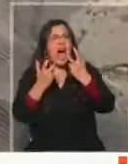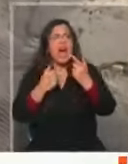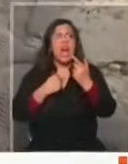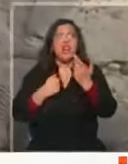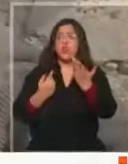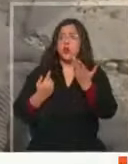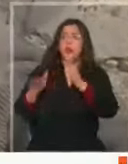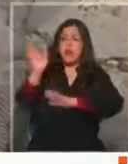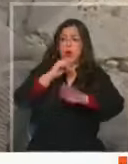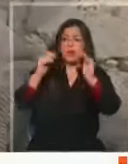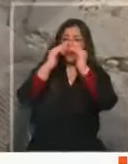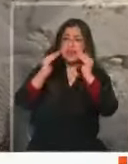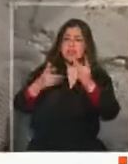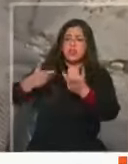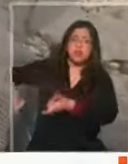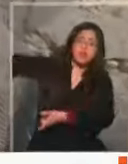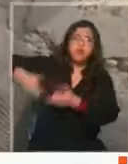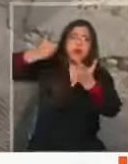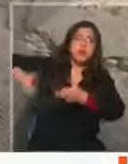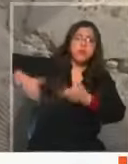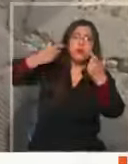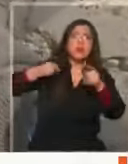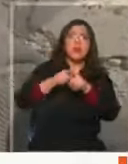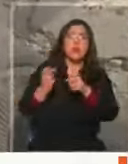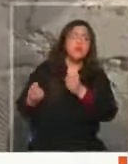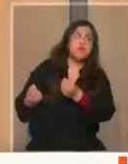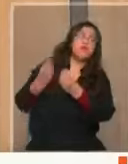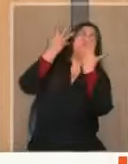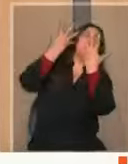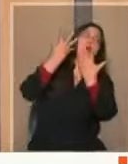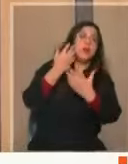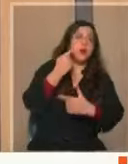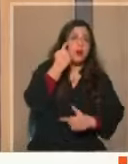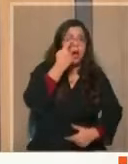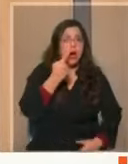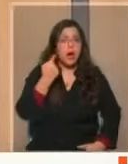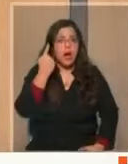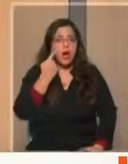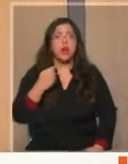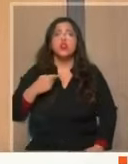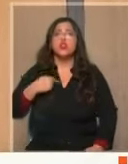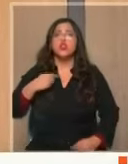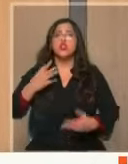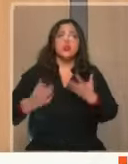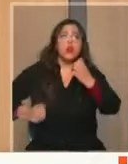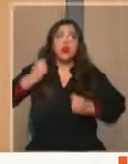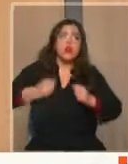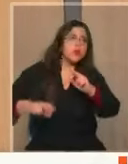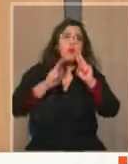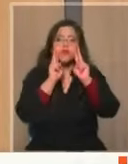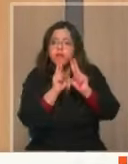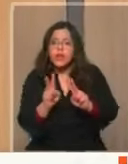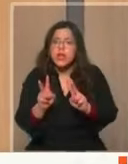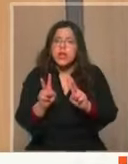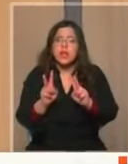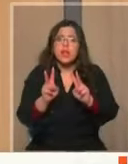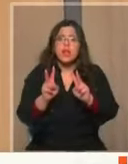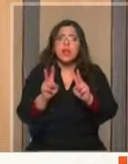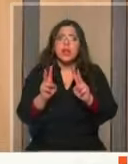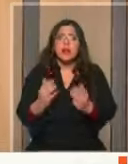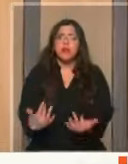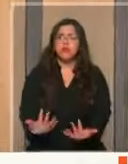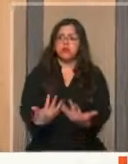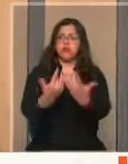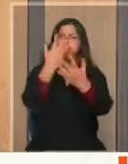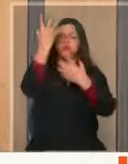tiraba agua y al mismo calor me quemó usted en la cara. Yo salí corriendo y primero vi el fogón quemándose.